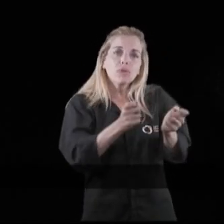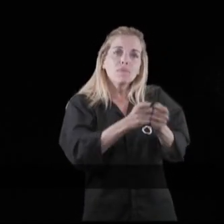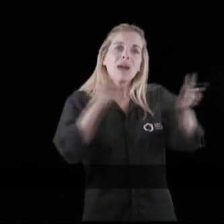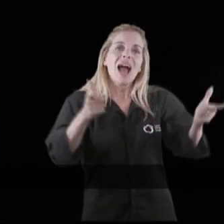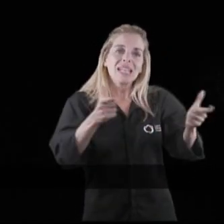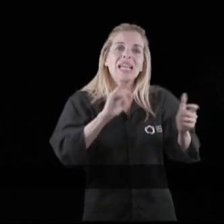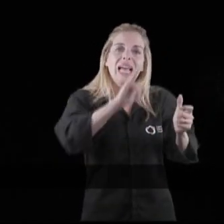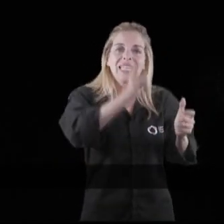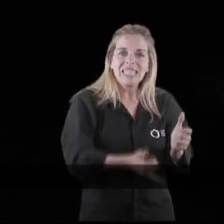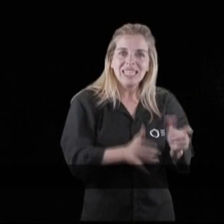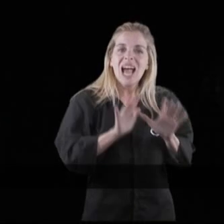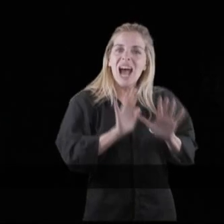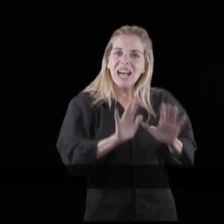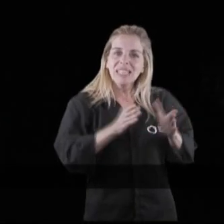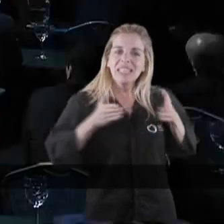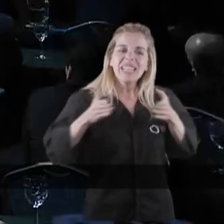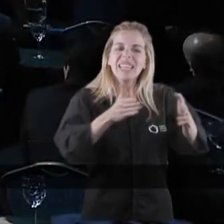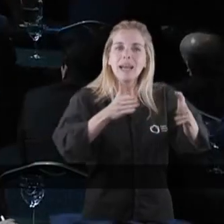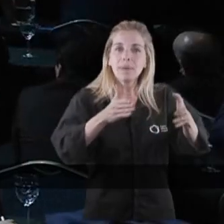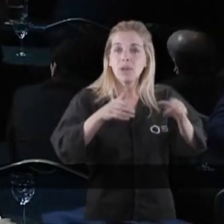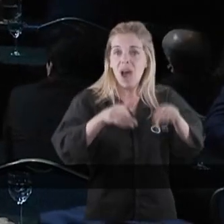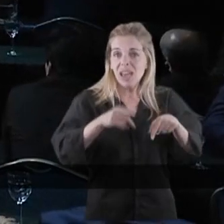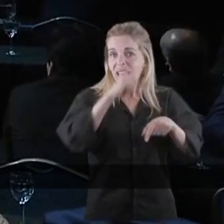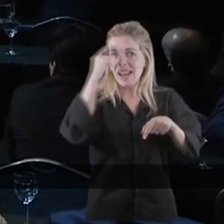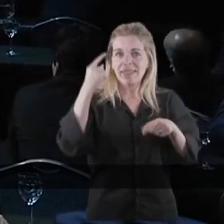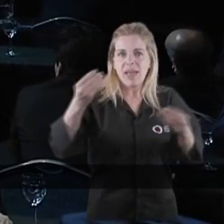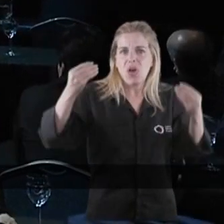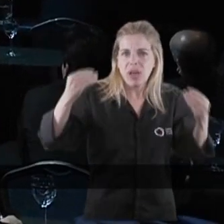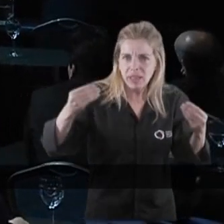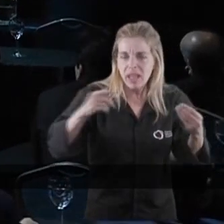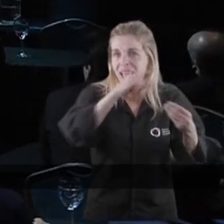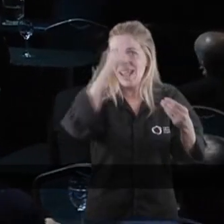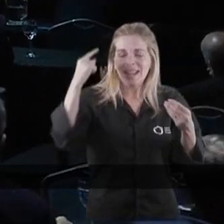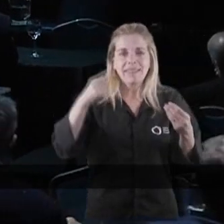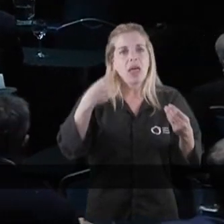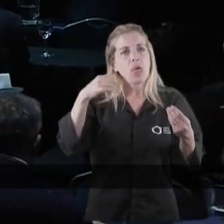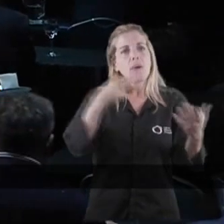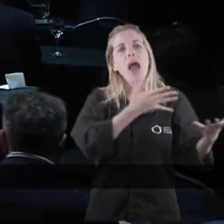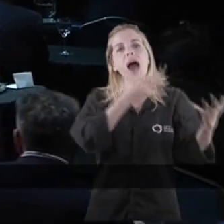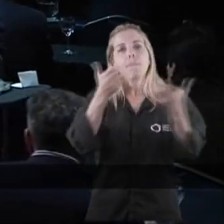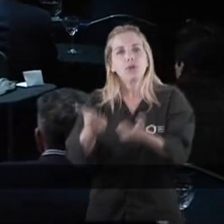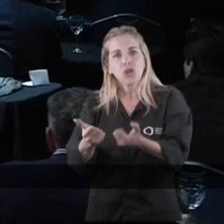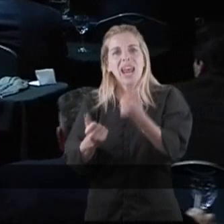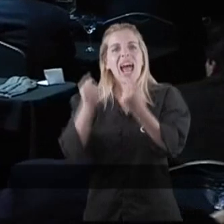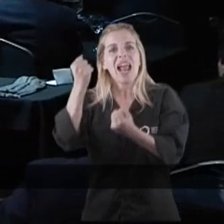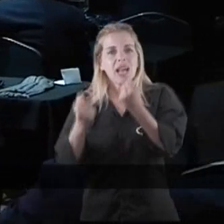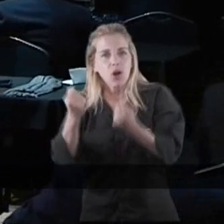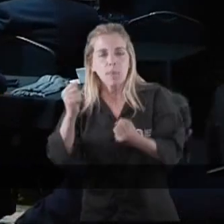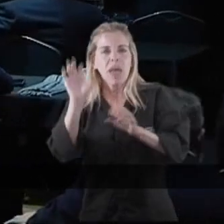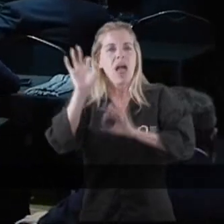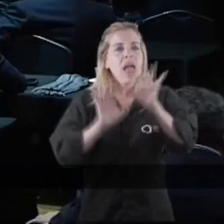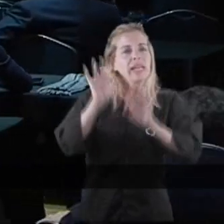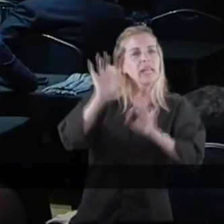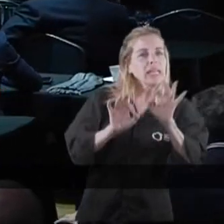En esa senda, ¿el Estado qué tiene que hacer? Tiene que generar condiciones macroeconómicas que den certezas. Tenemos